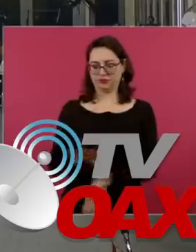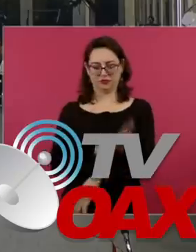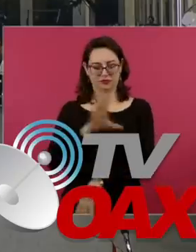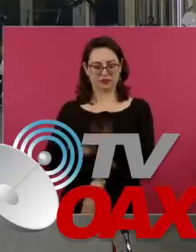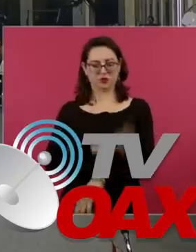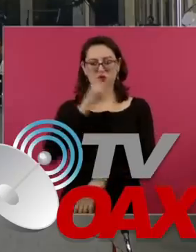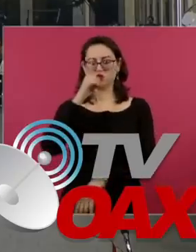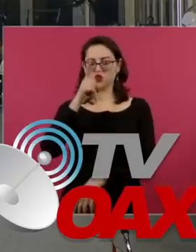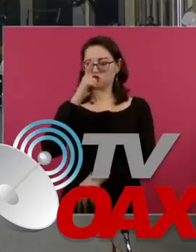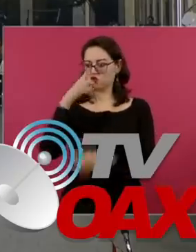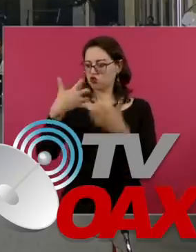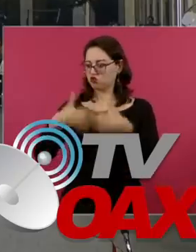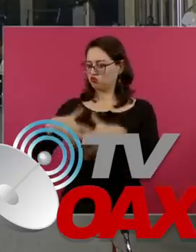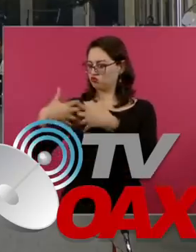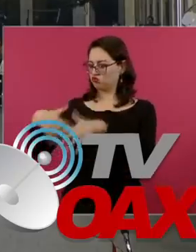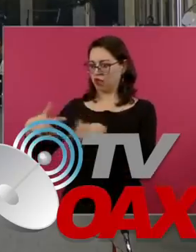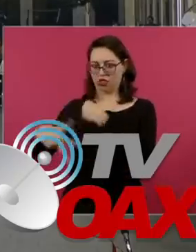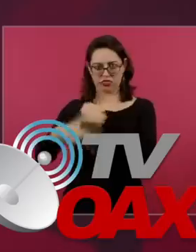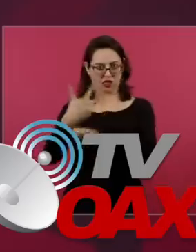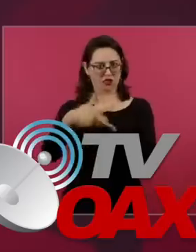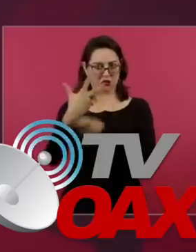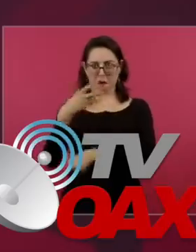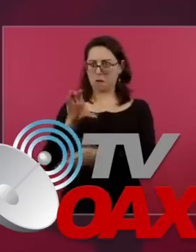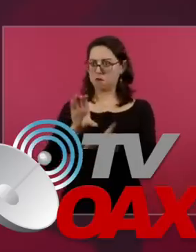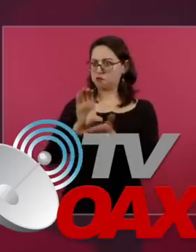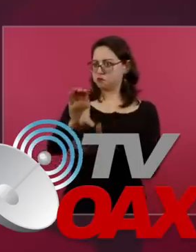Vamos a hacer el avalúo. ¿Cuánto cuesta?